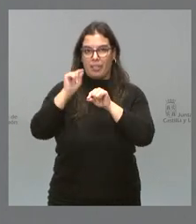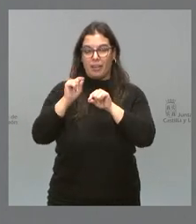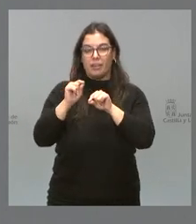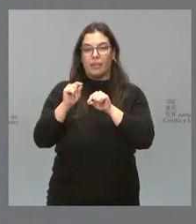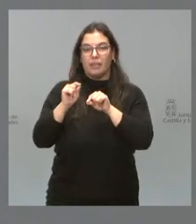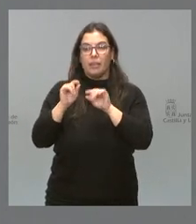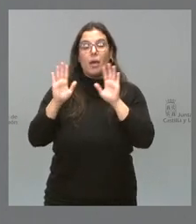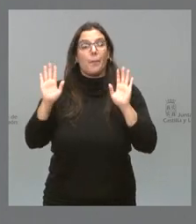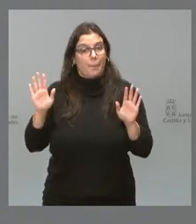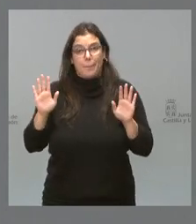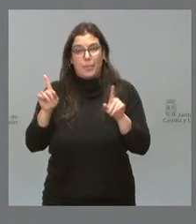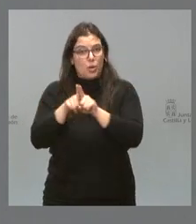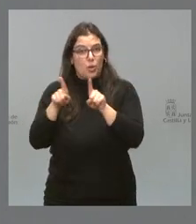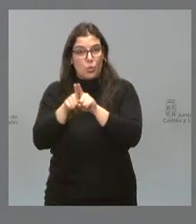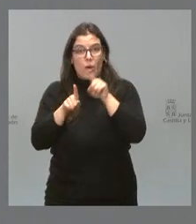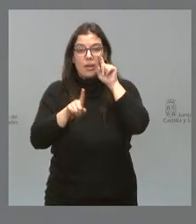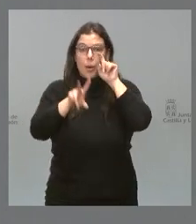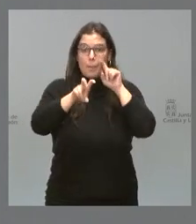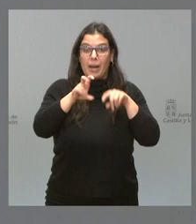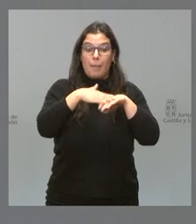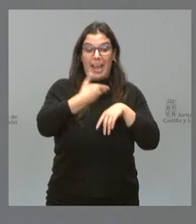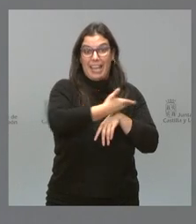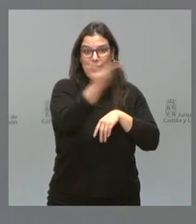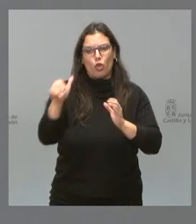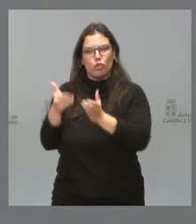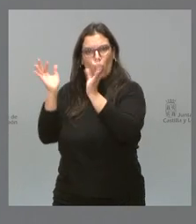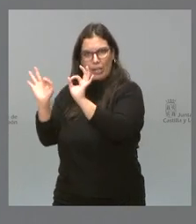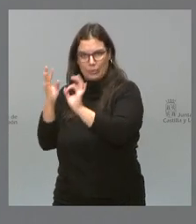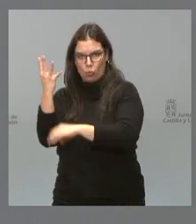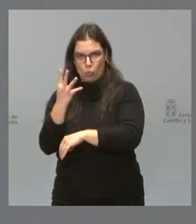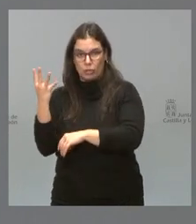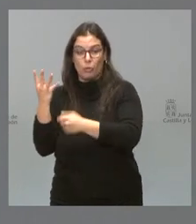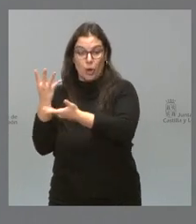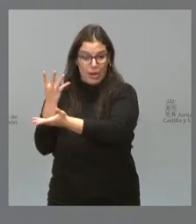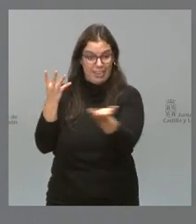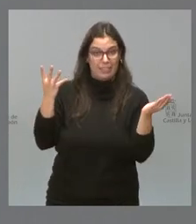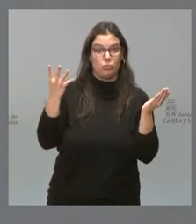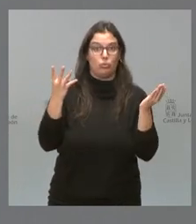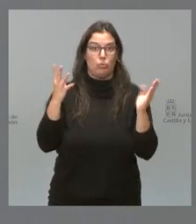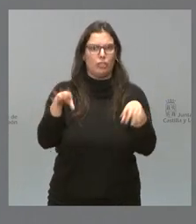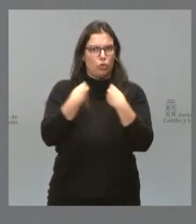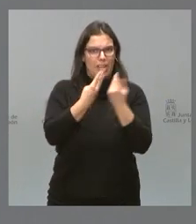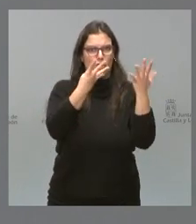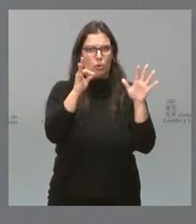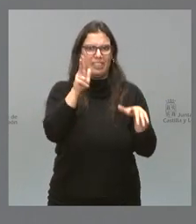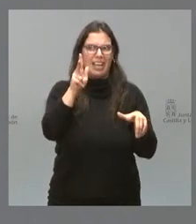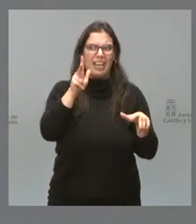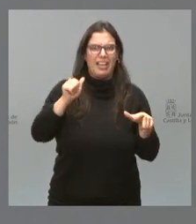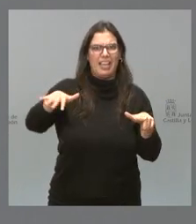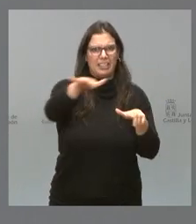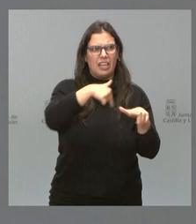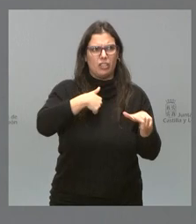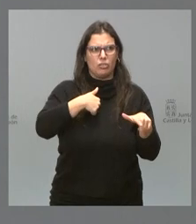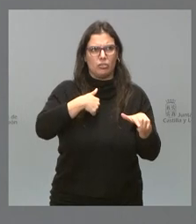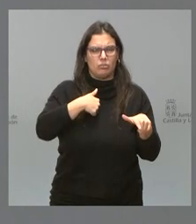y usted lo ha dicho muy bien para que el resto del terreno hablamos de 90 hectáreas decía usted yo estimaba que serían algo